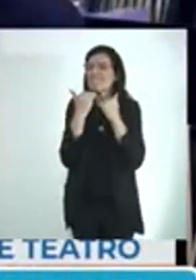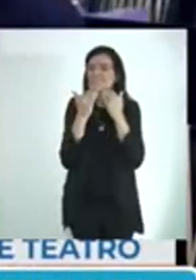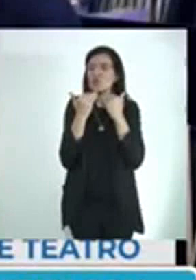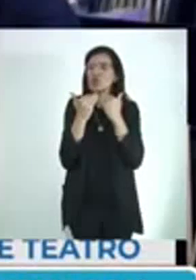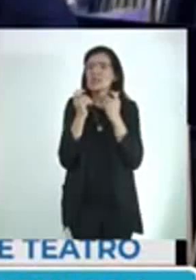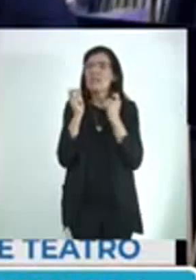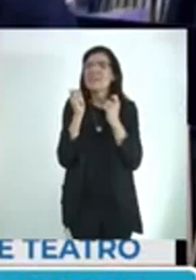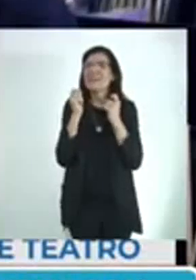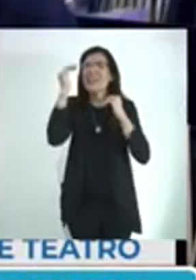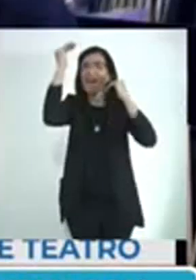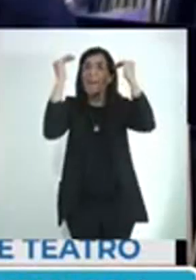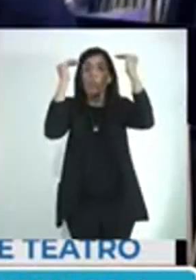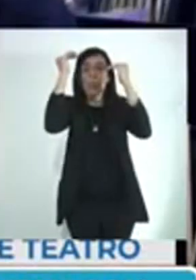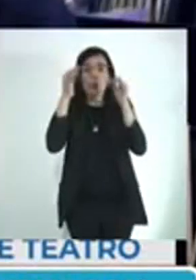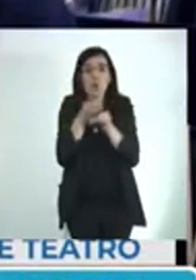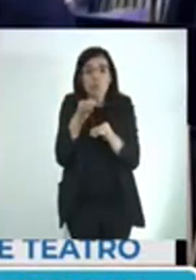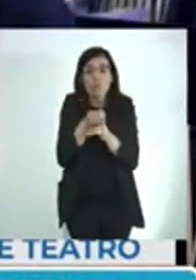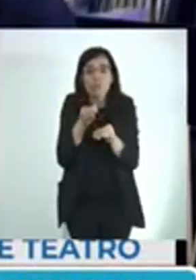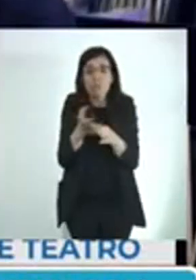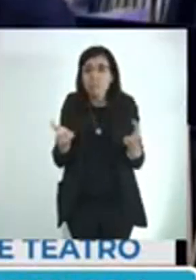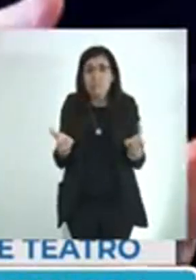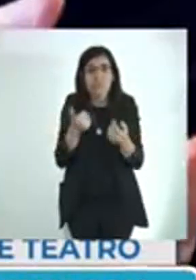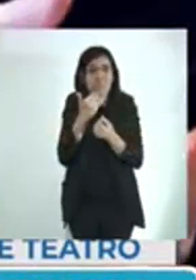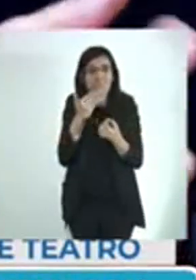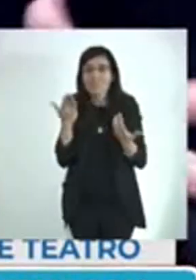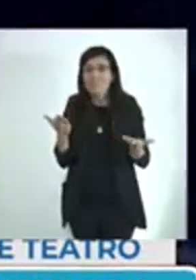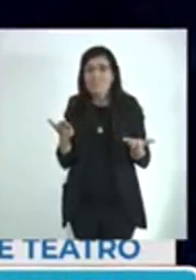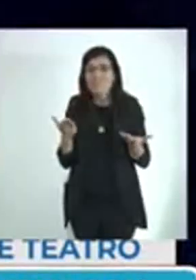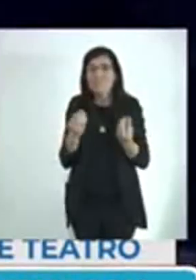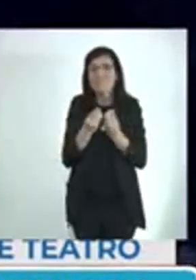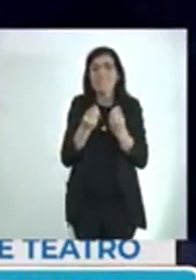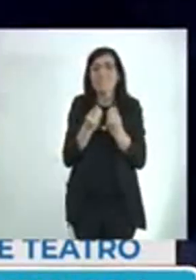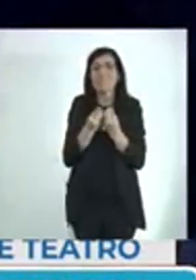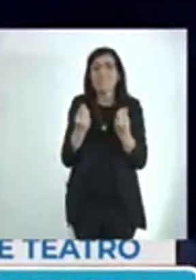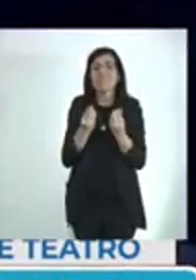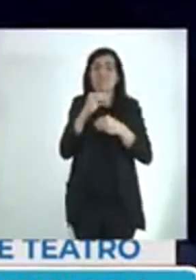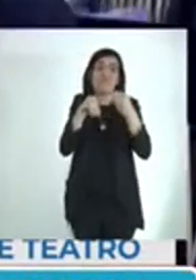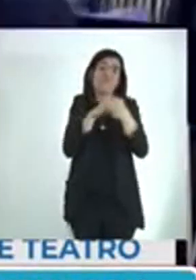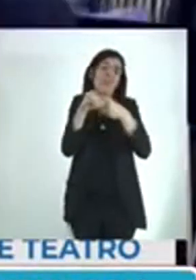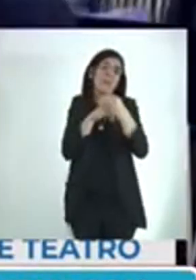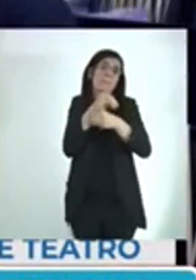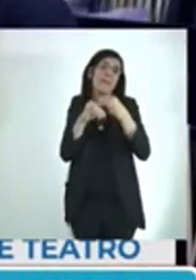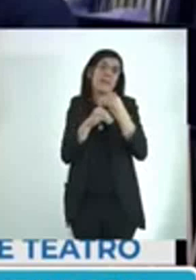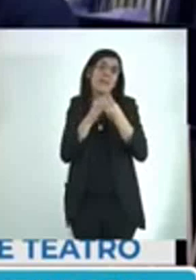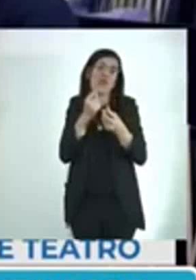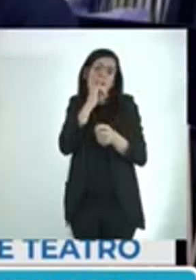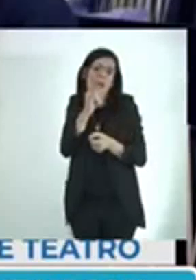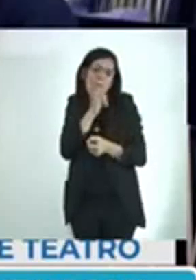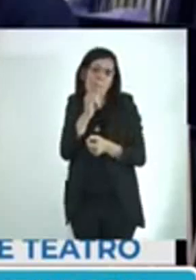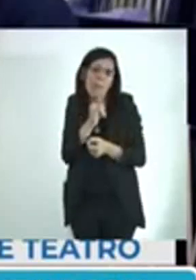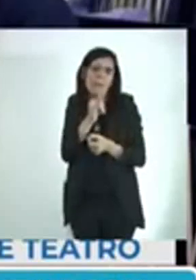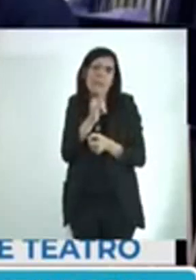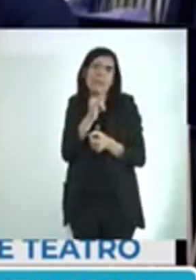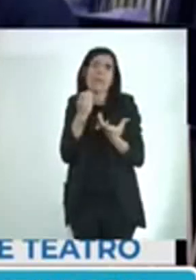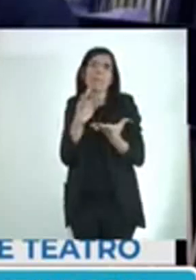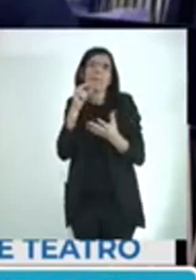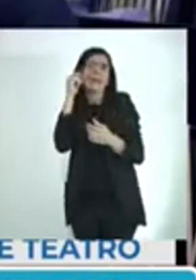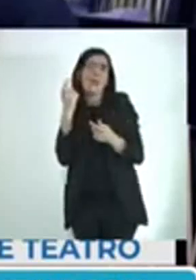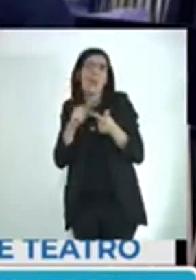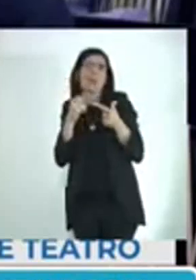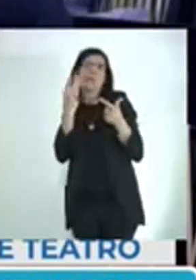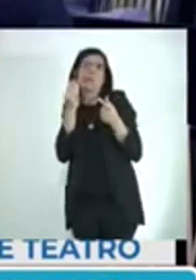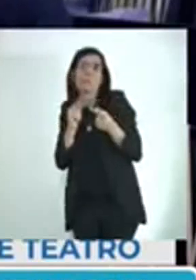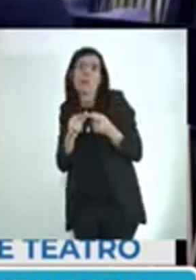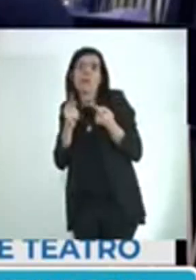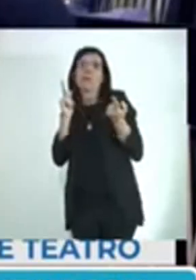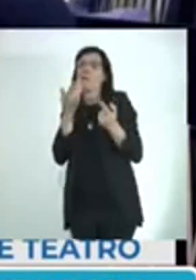anime a hablarles de educación sexual, ¿sí? Muchas veces en la casa, ya sea por tabú o por mala